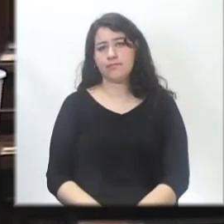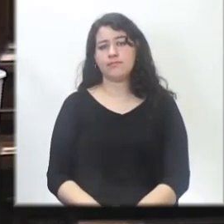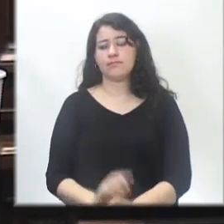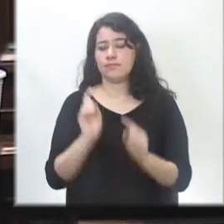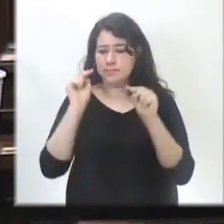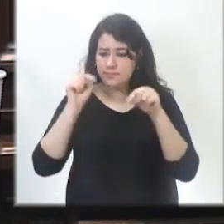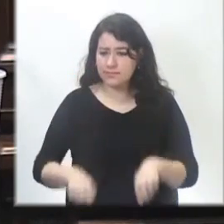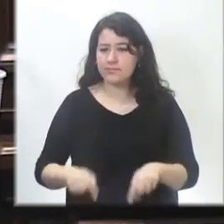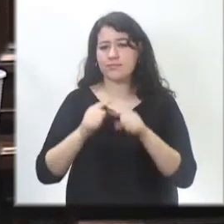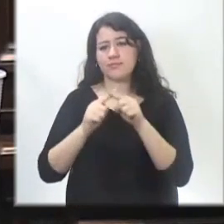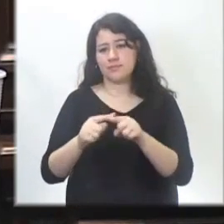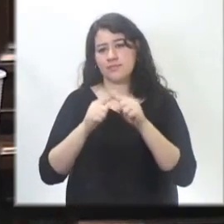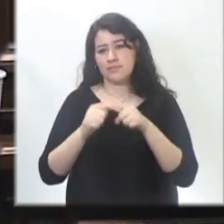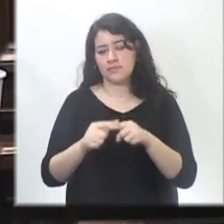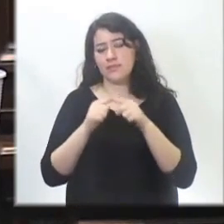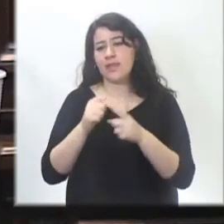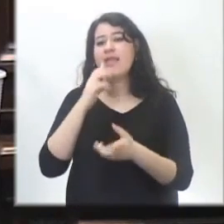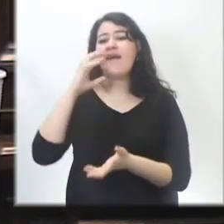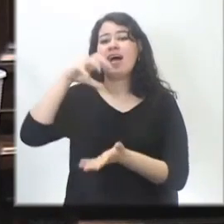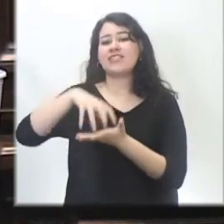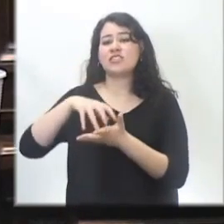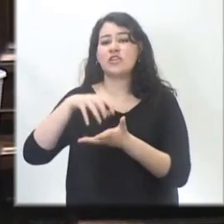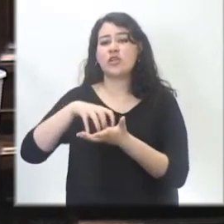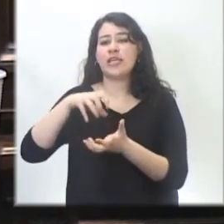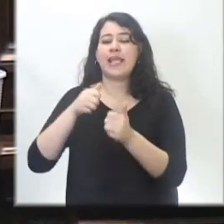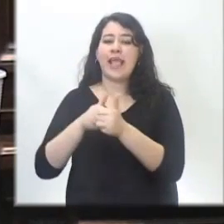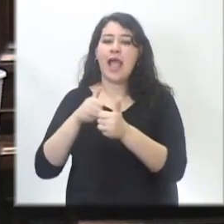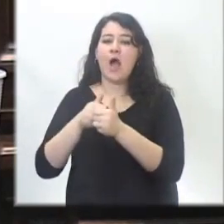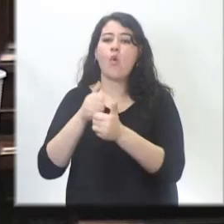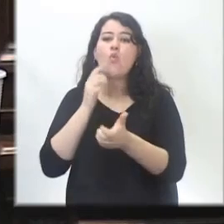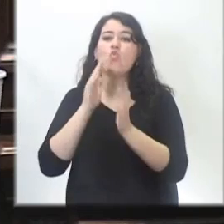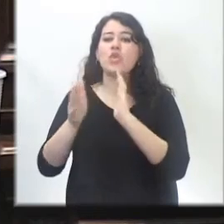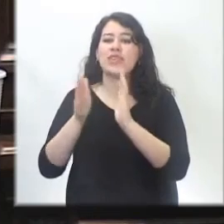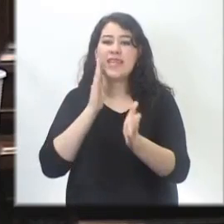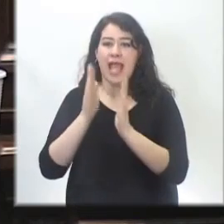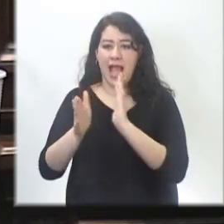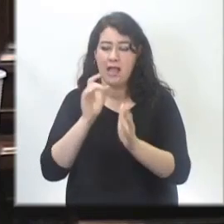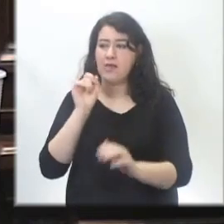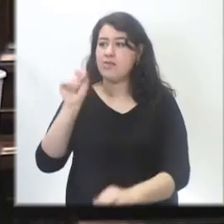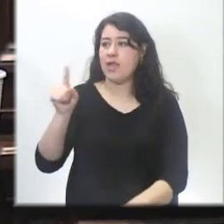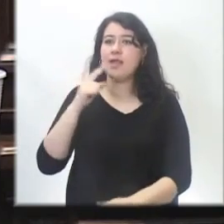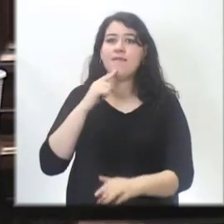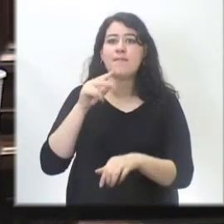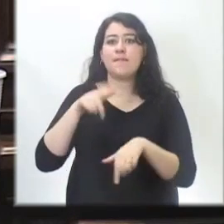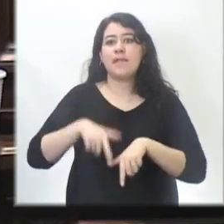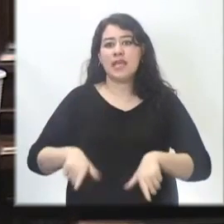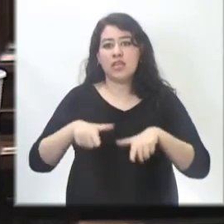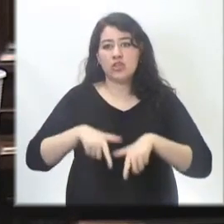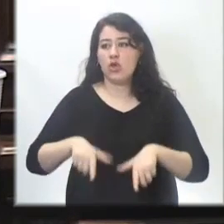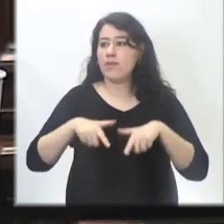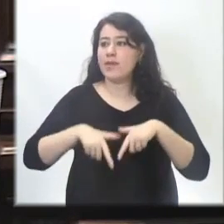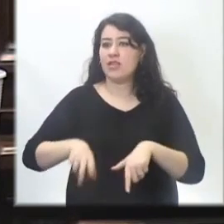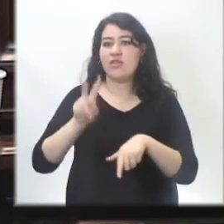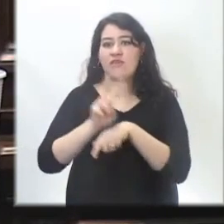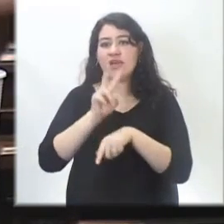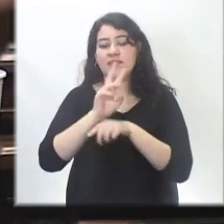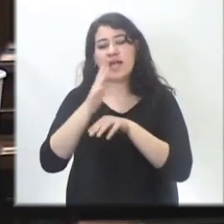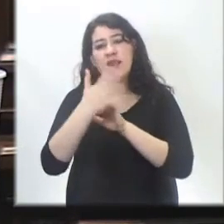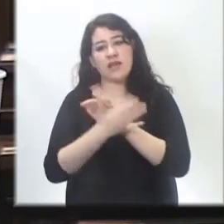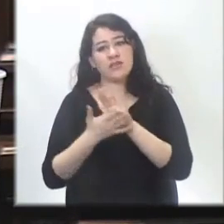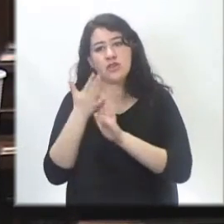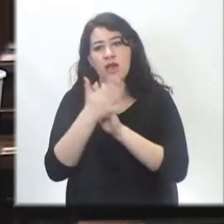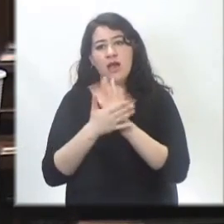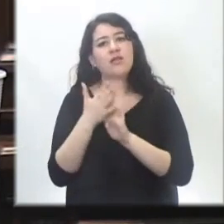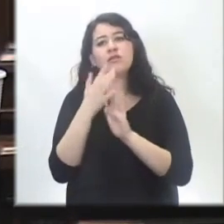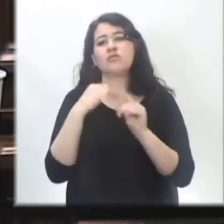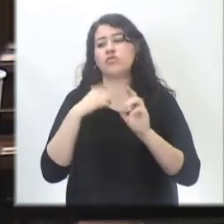la discusión es con la asesoría jurídica del ministro, del Ministerio de Defensa Nacional. Y yo no me quedé con lo